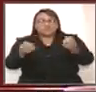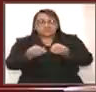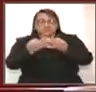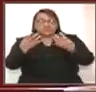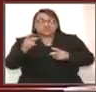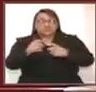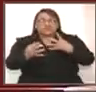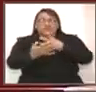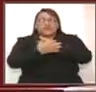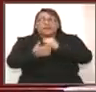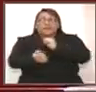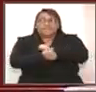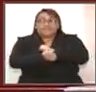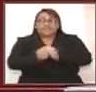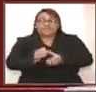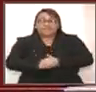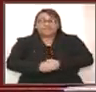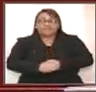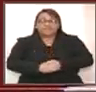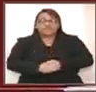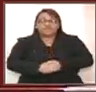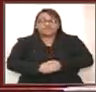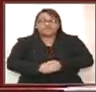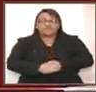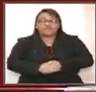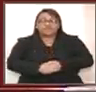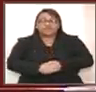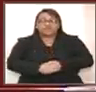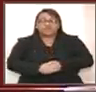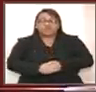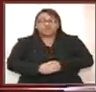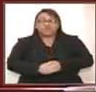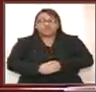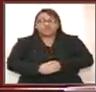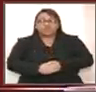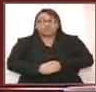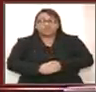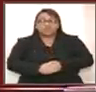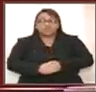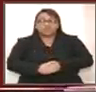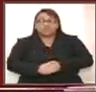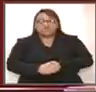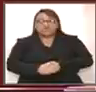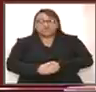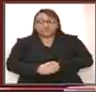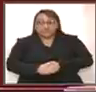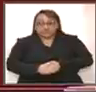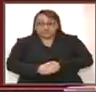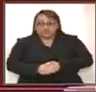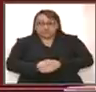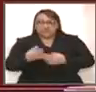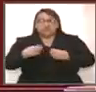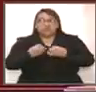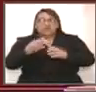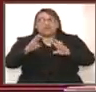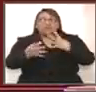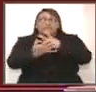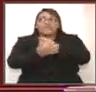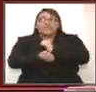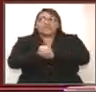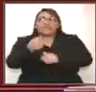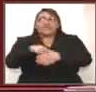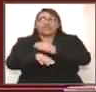de internos que superan, como sabemos, la capacidad de albergue de los penales del